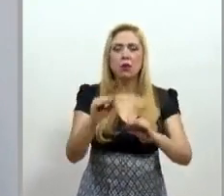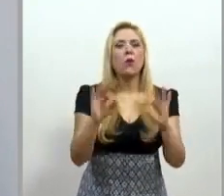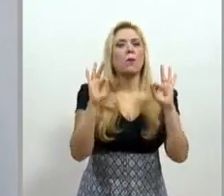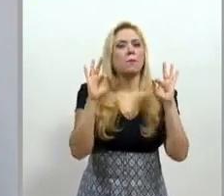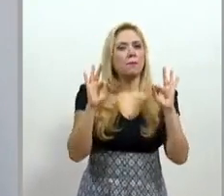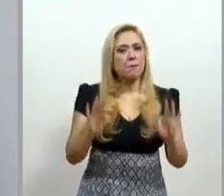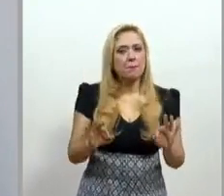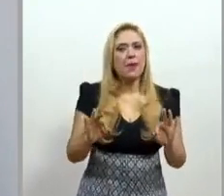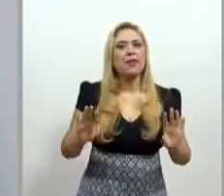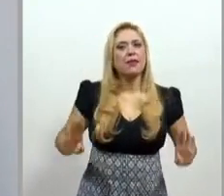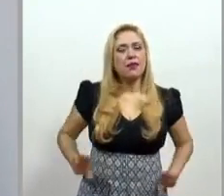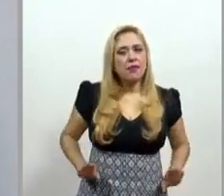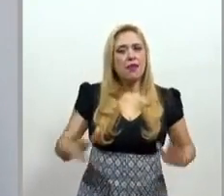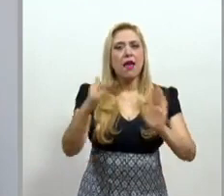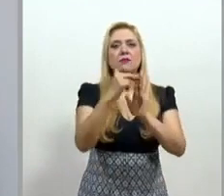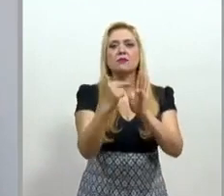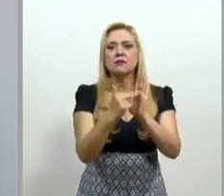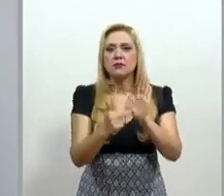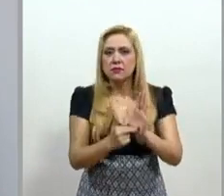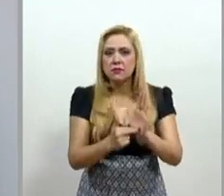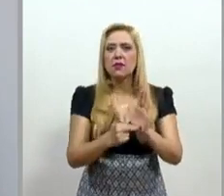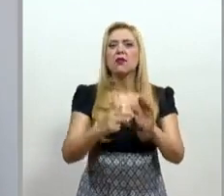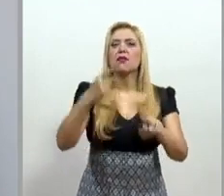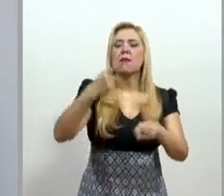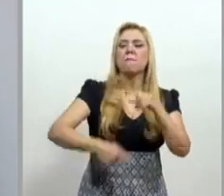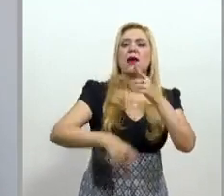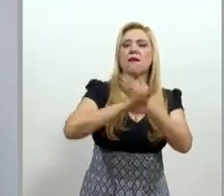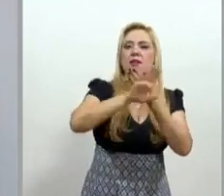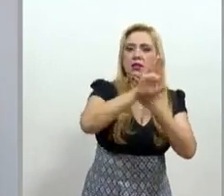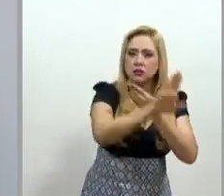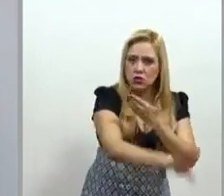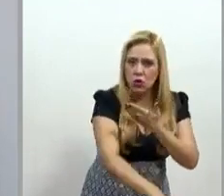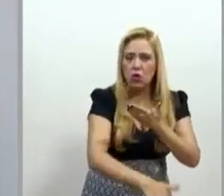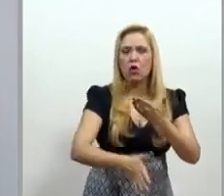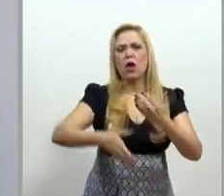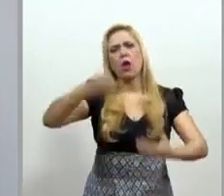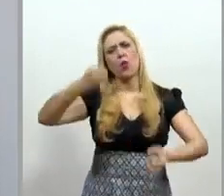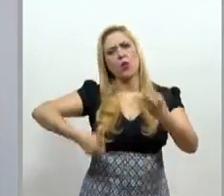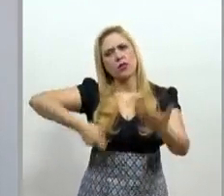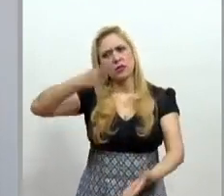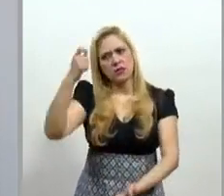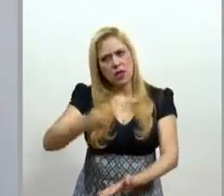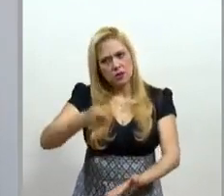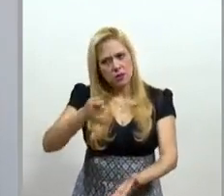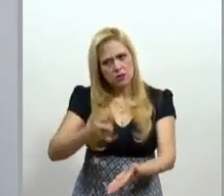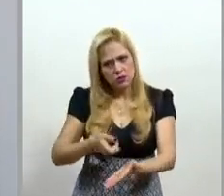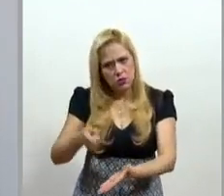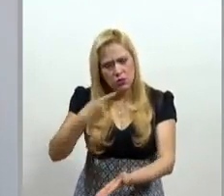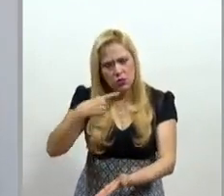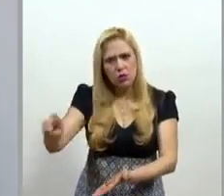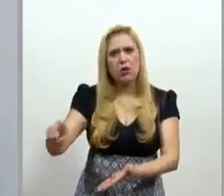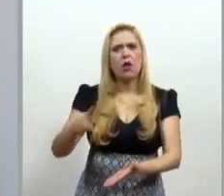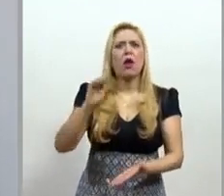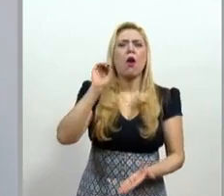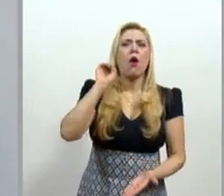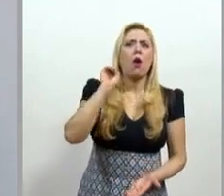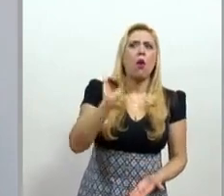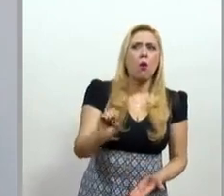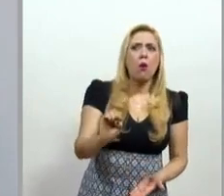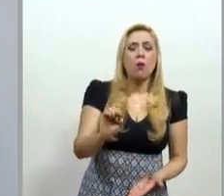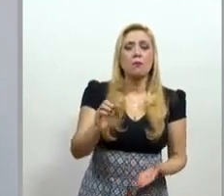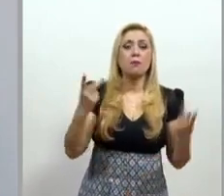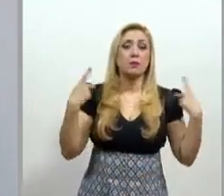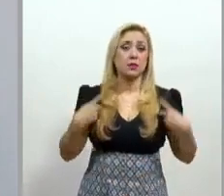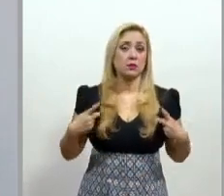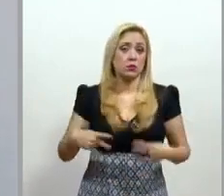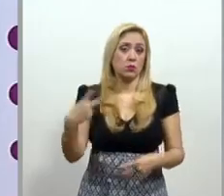adecuadas de prevención o de judicialización de los delitos y de las agresiones en contra de estos grupos y